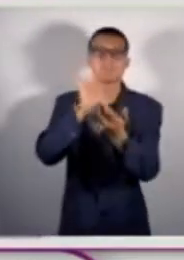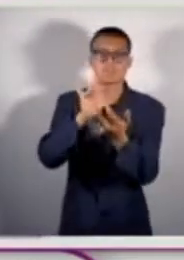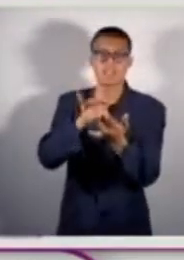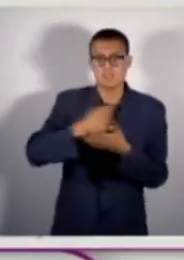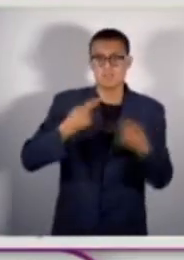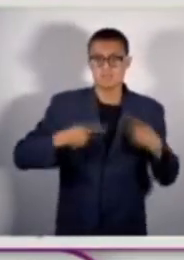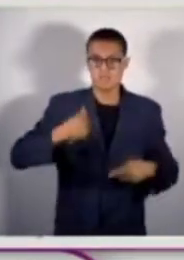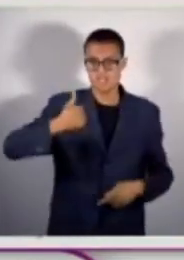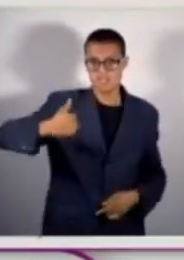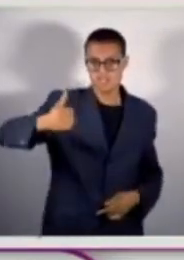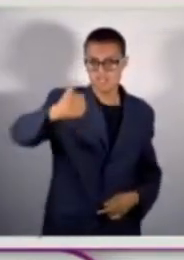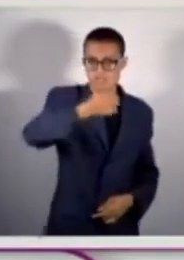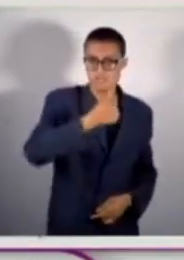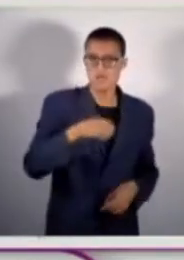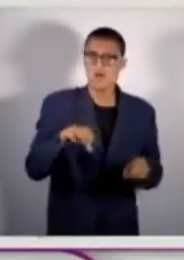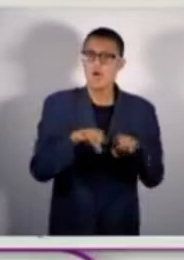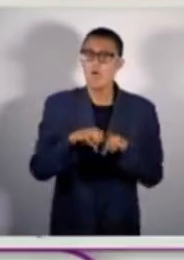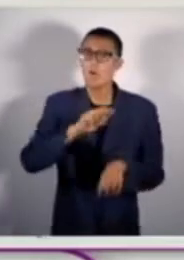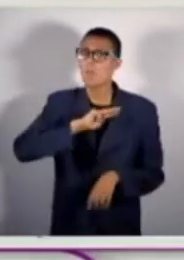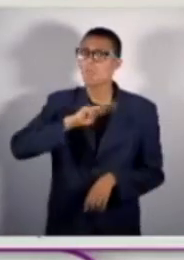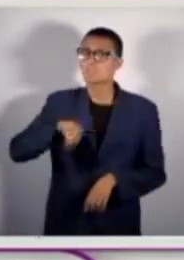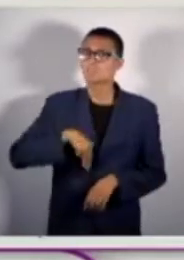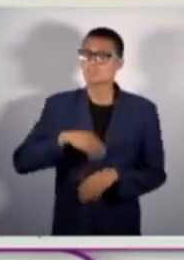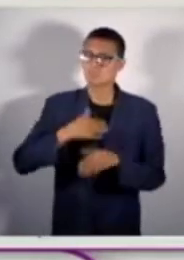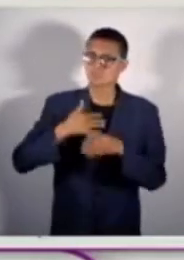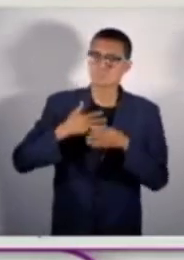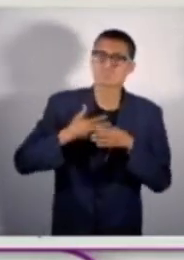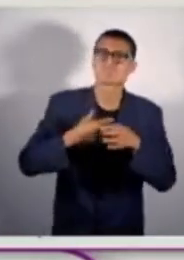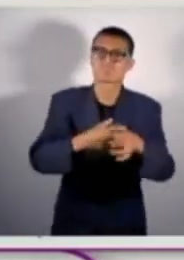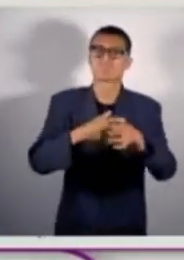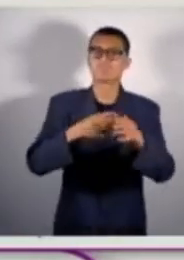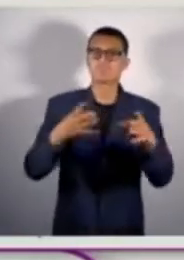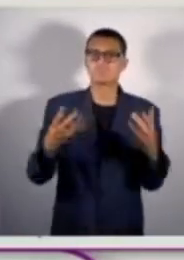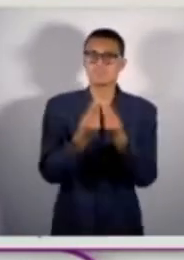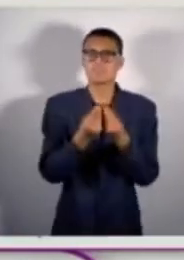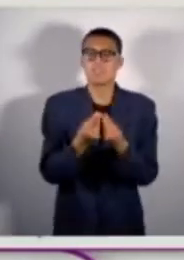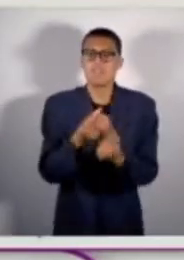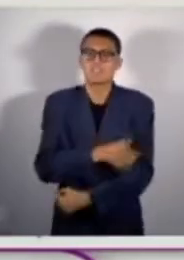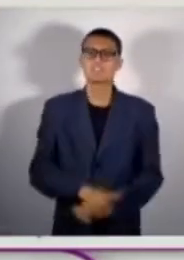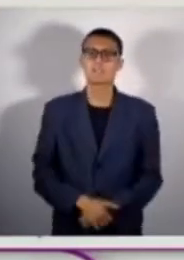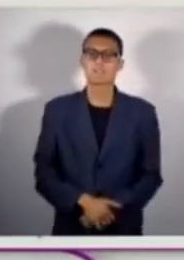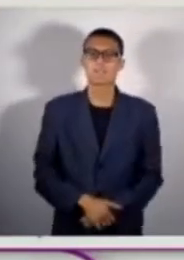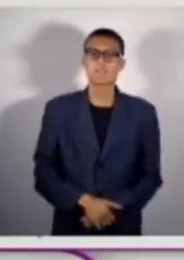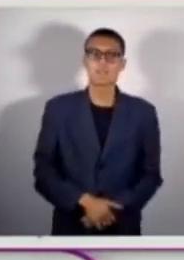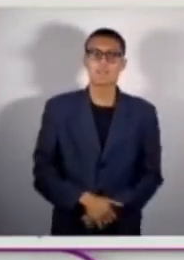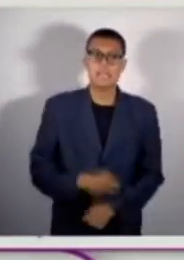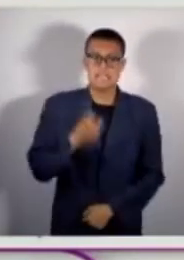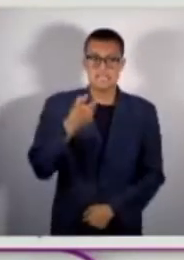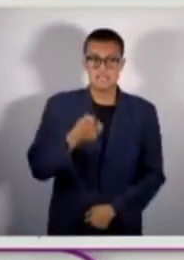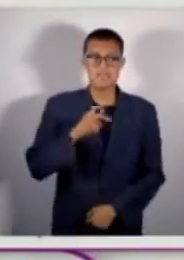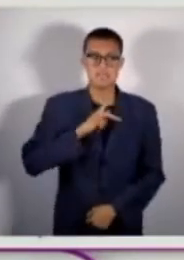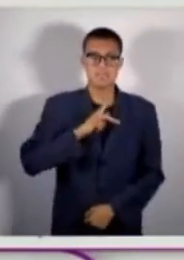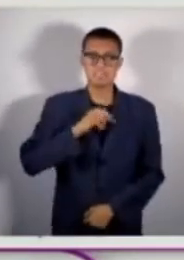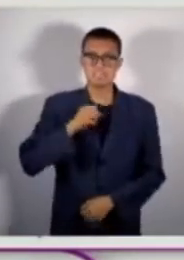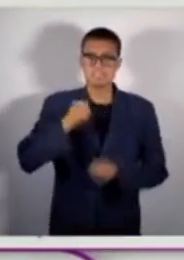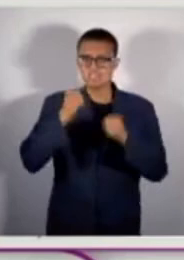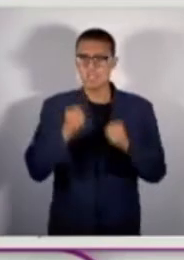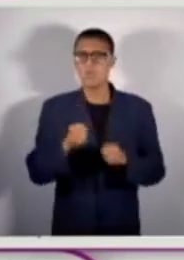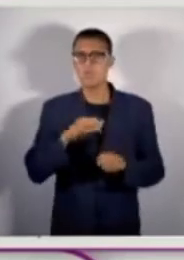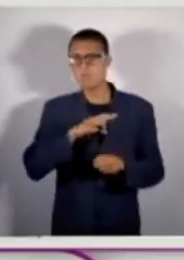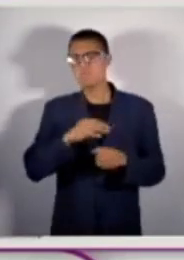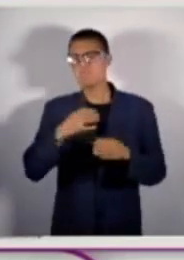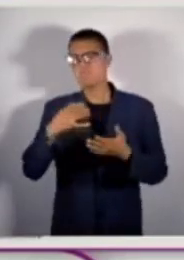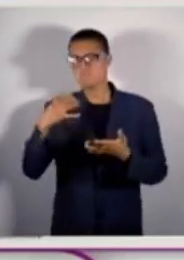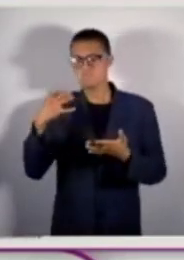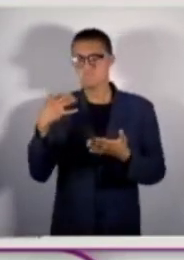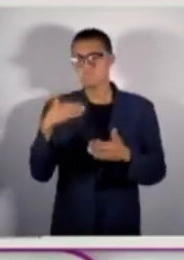rendir cuentas. ¿Cómo puede el municipio impulsar y complementar los esfuerzos del sector privado? De esta contienda estoy segura que tiene que ganar León.